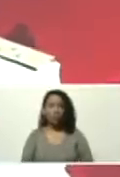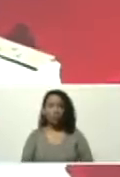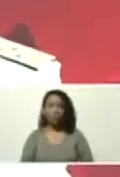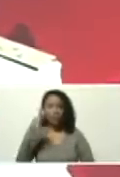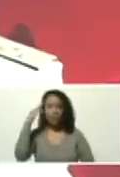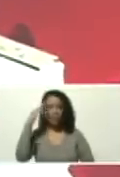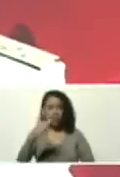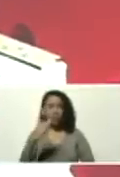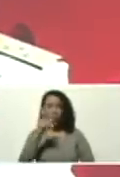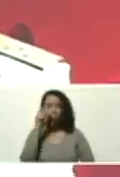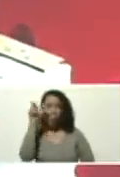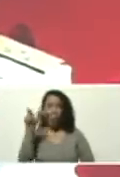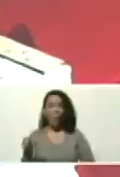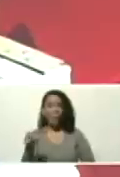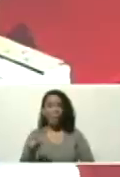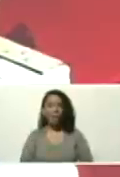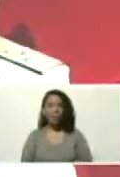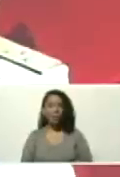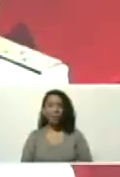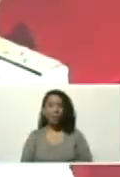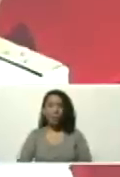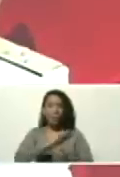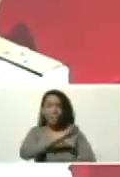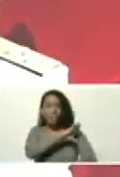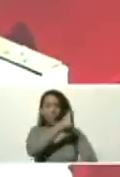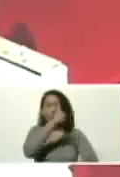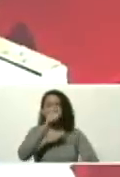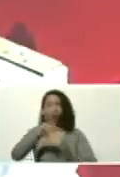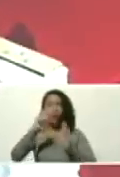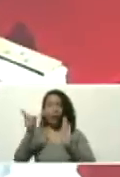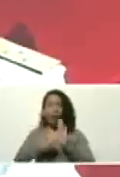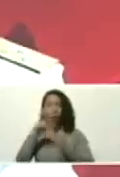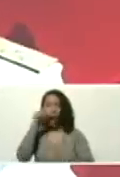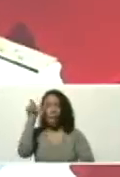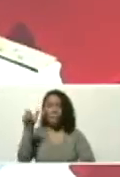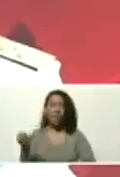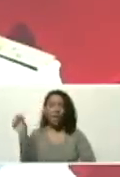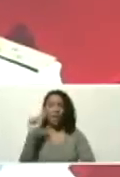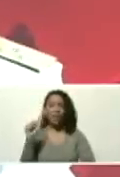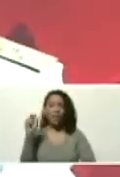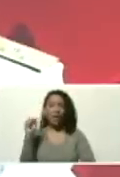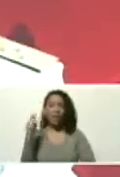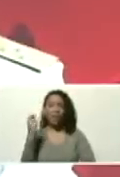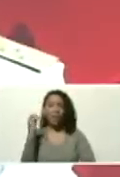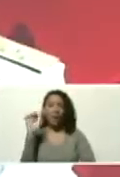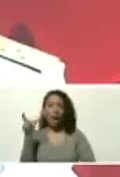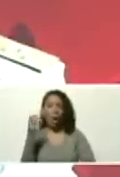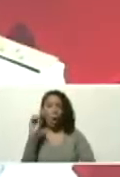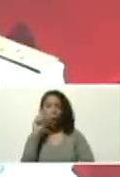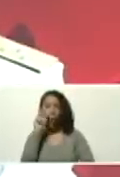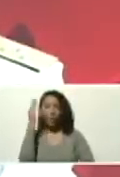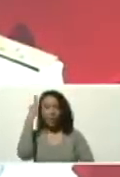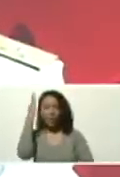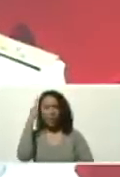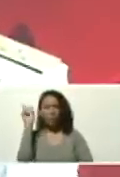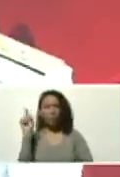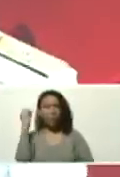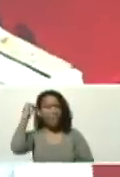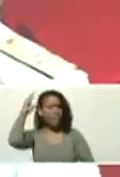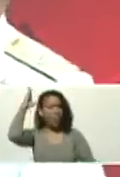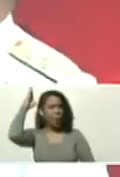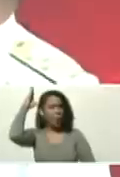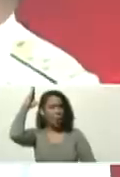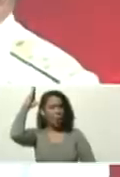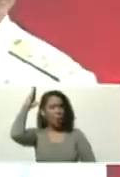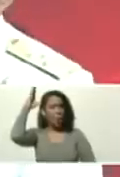Almirante Aníbal Brito Hernández y Mayor General Santiago Infante y Triago. Sabemos que su capacidad y